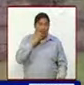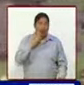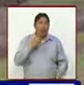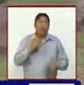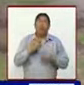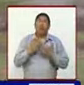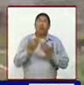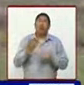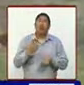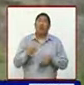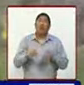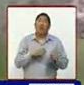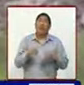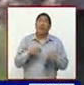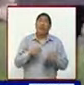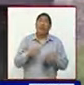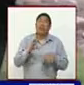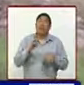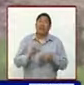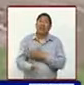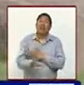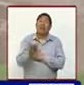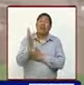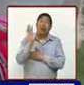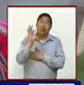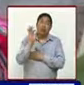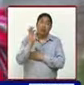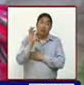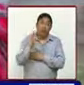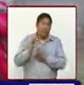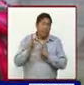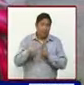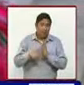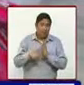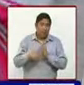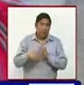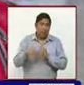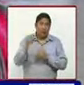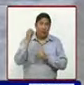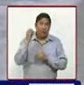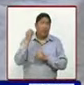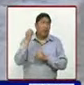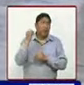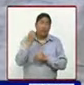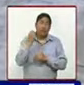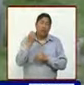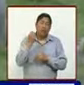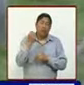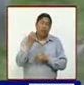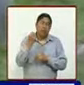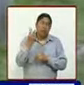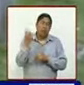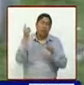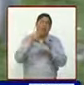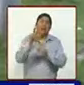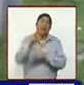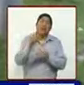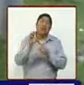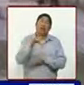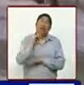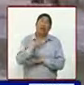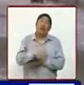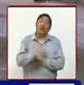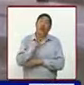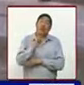va a estar habilitada esta vía, desde las 6 de la mañana hasta las 9, posteriormente de 12 a 3 y luego en la tarde de 6 de la noche